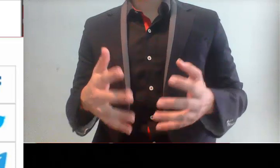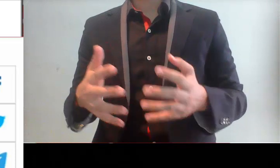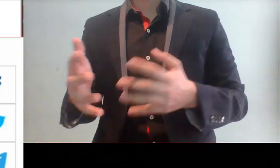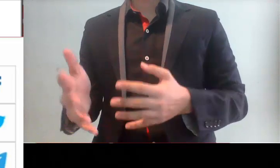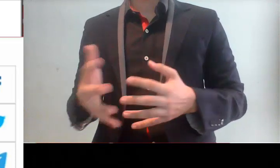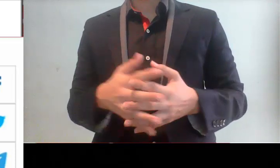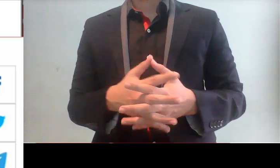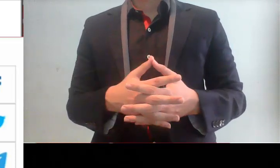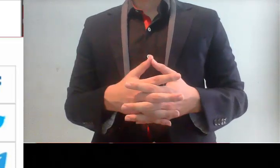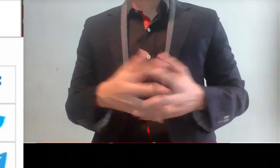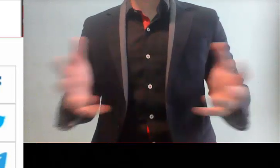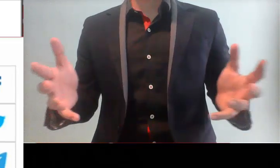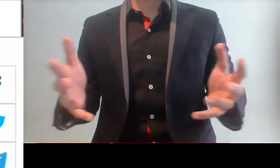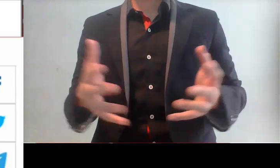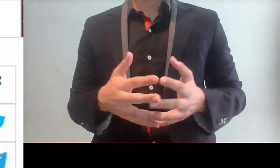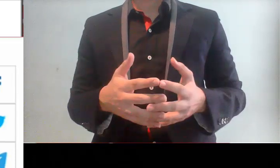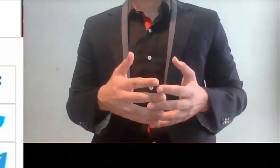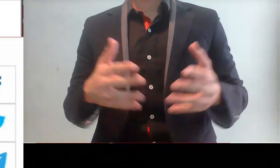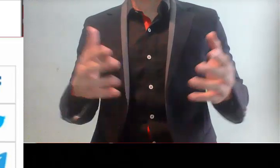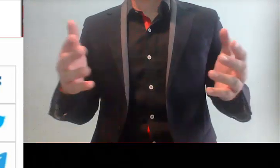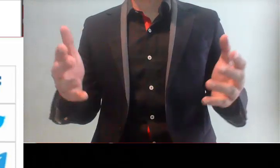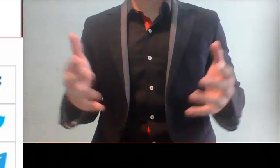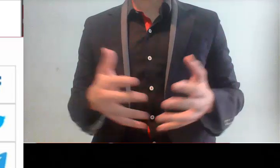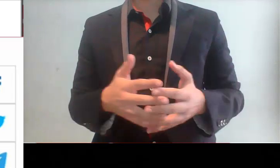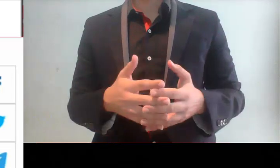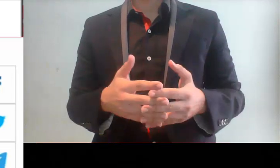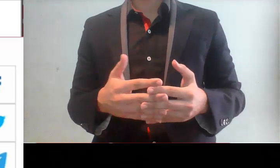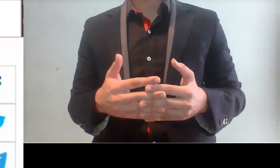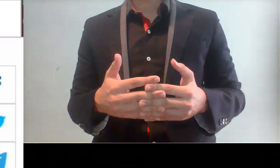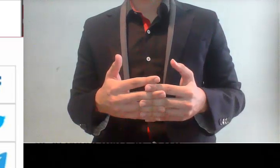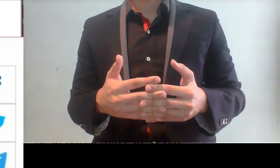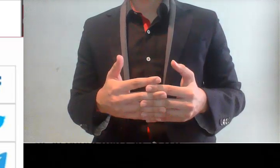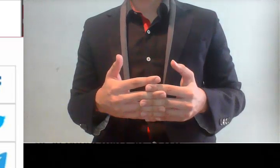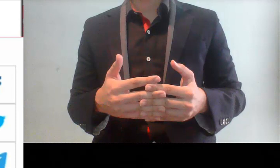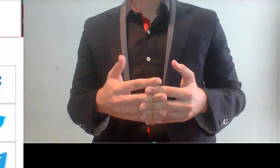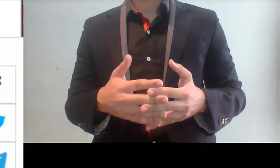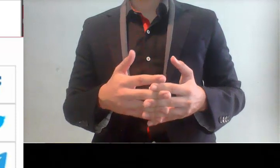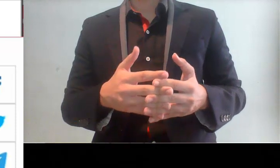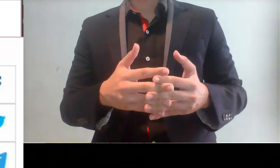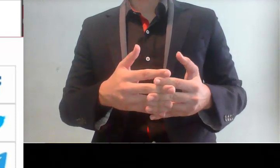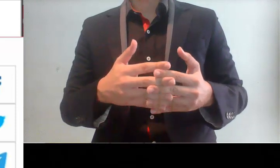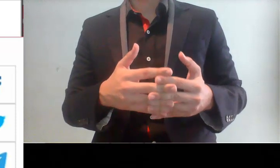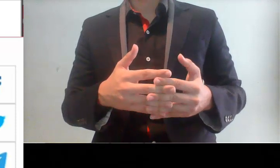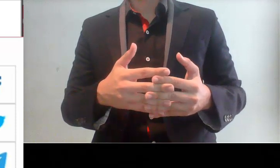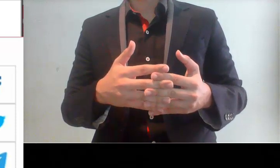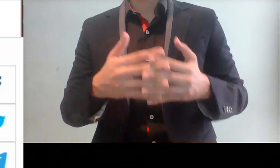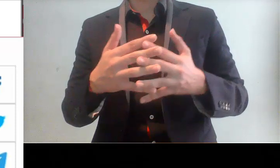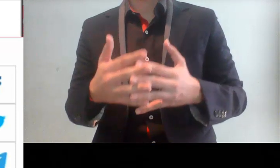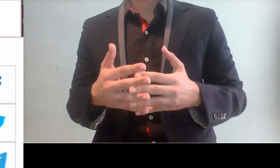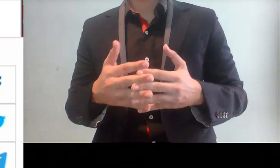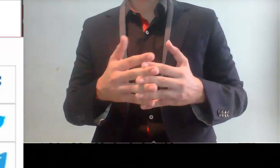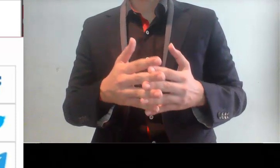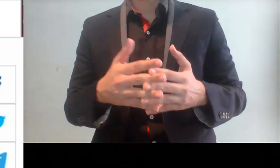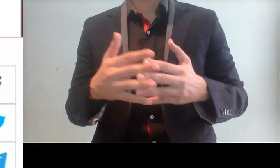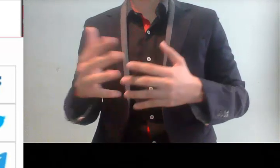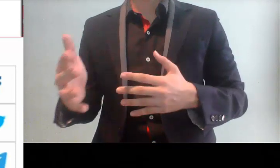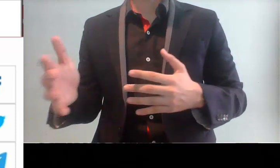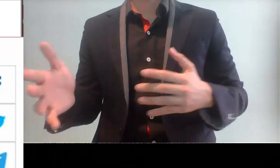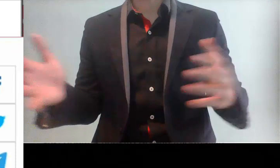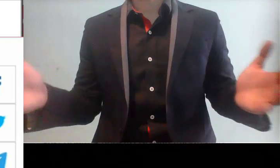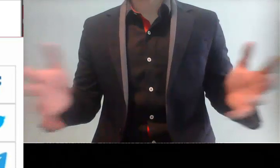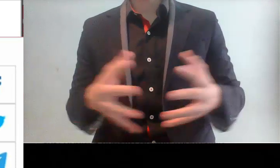ahora tienen a Ackerman justamente en los consejeros. ¿Esto qué significa? Que van a decir, ok, ya no podemos hacer un fraude tan fácil